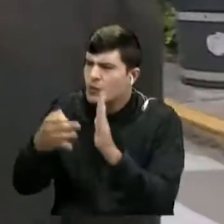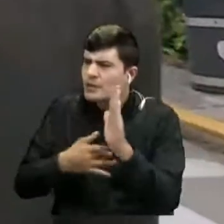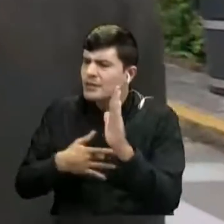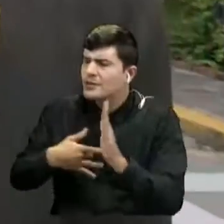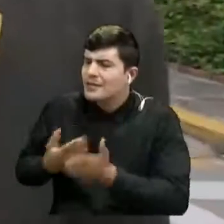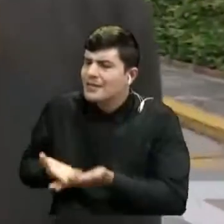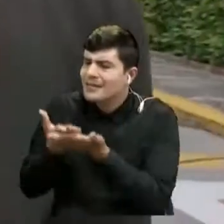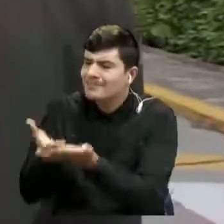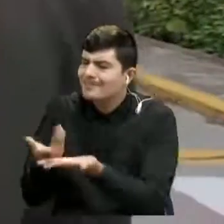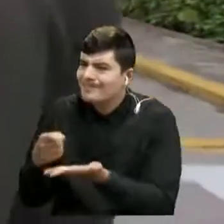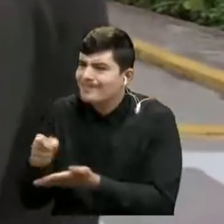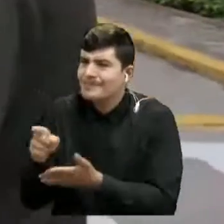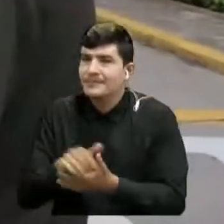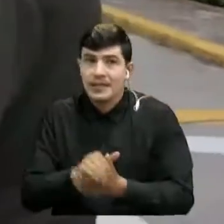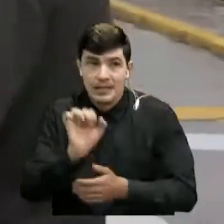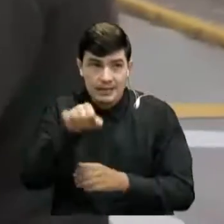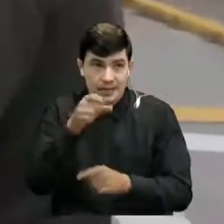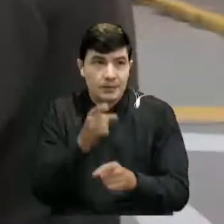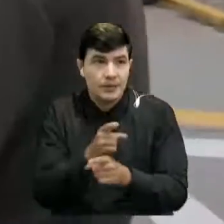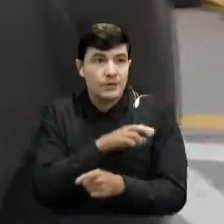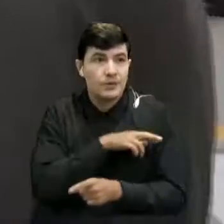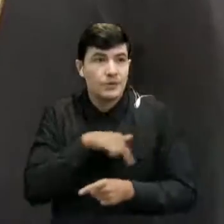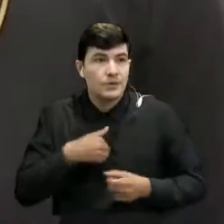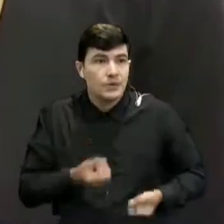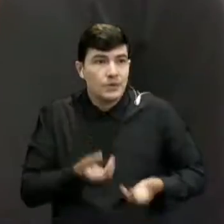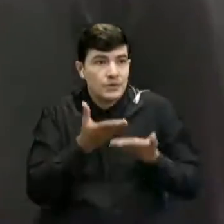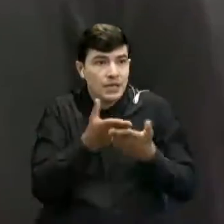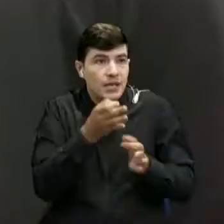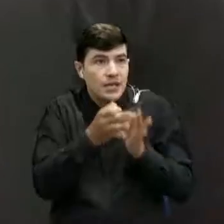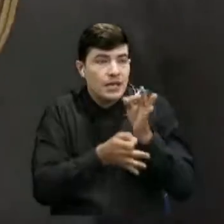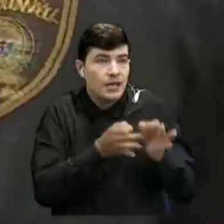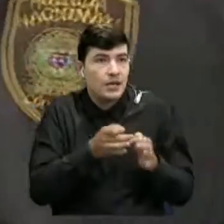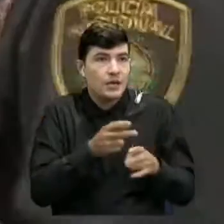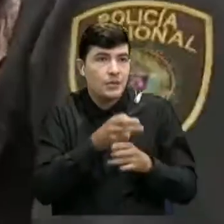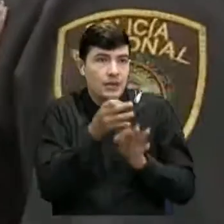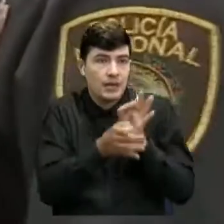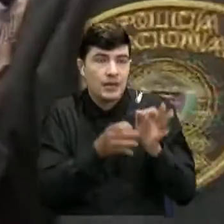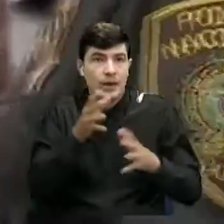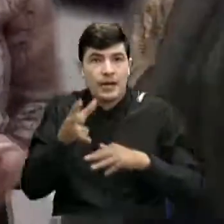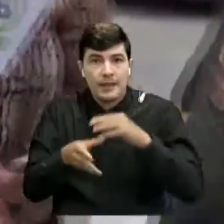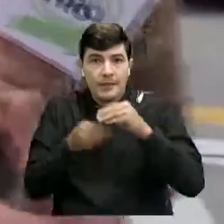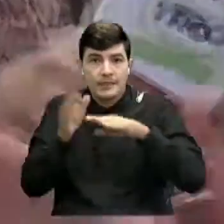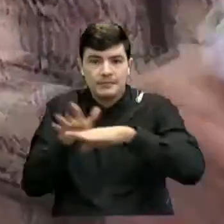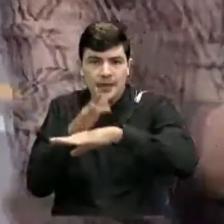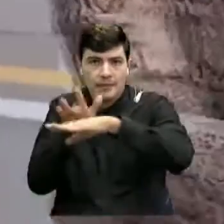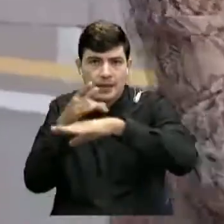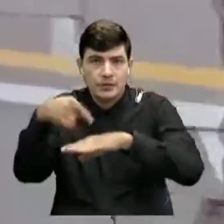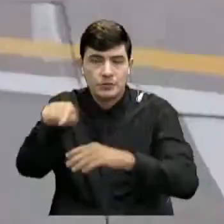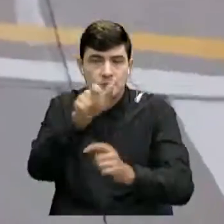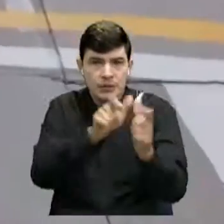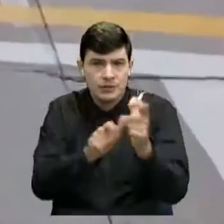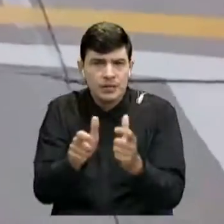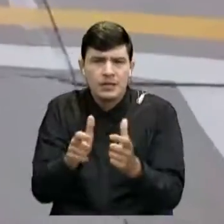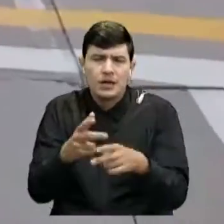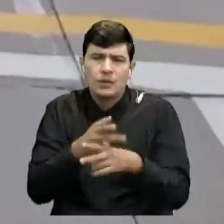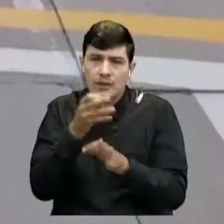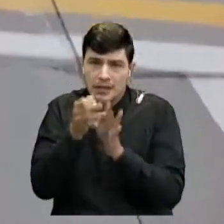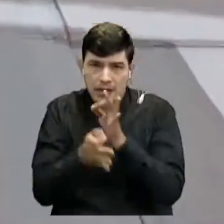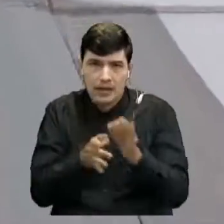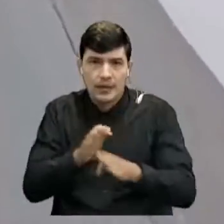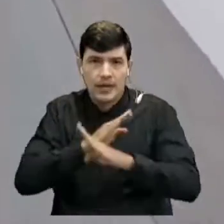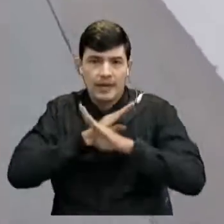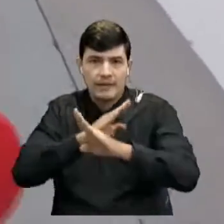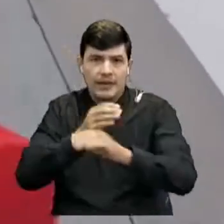gracias, Marta. Sí, efectivamente lo que estamos haciendo es la entrega de elementos de bioseguridad y también incentivando que haya mucha prevención para evitar